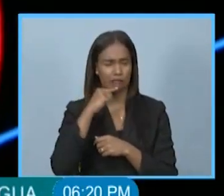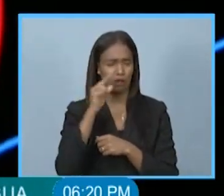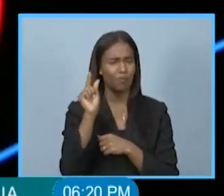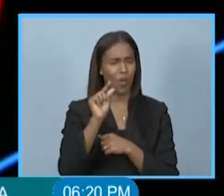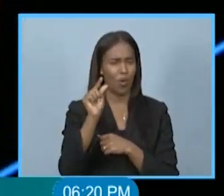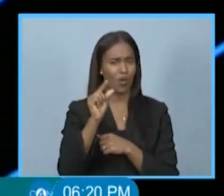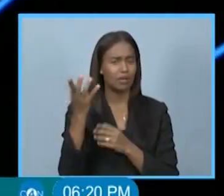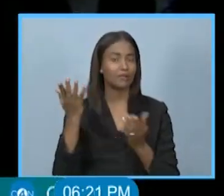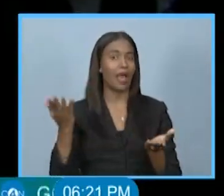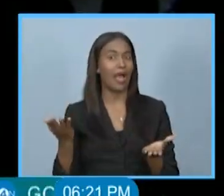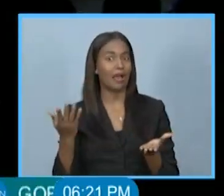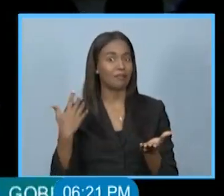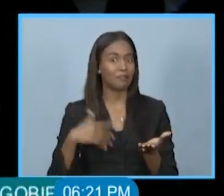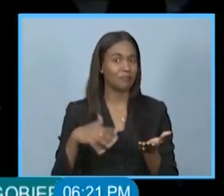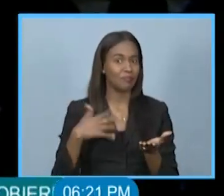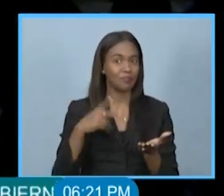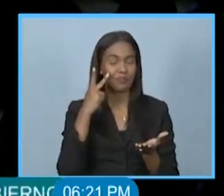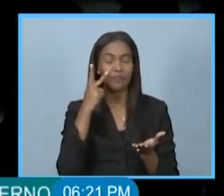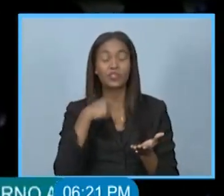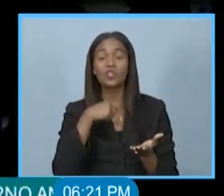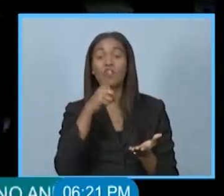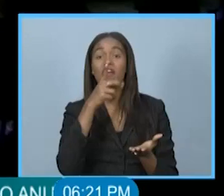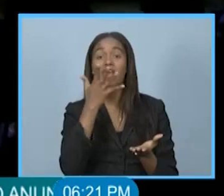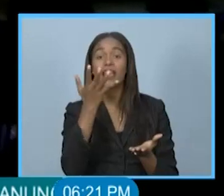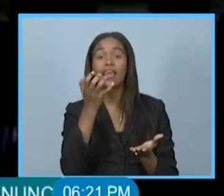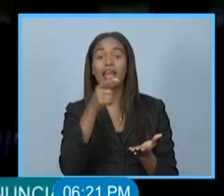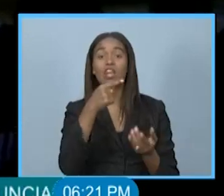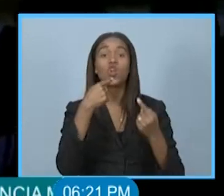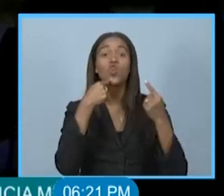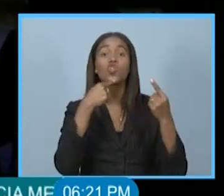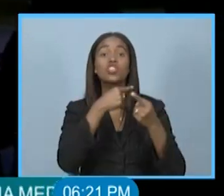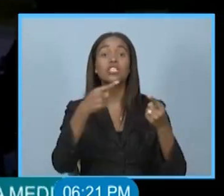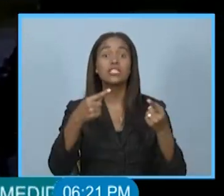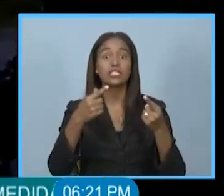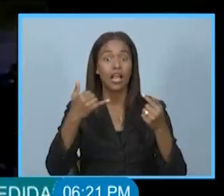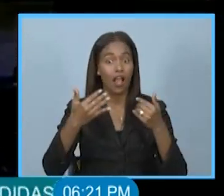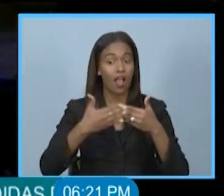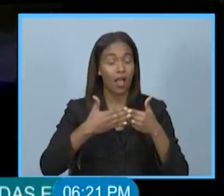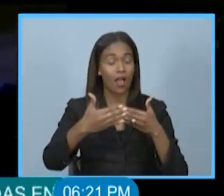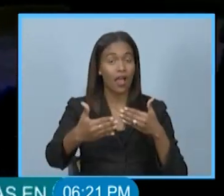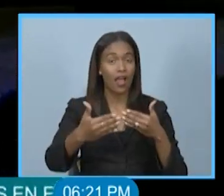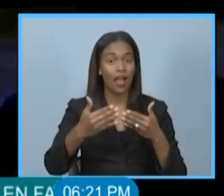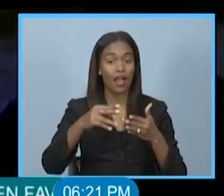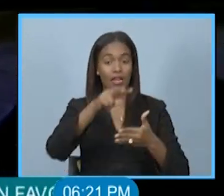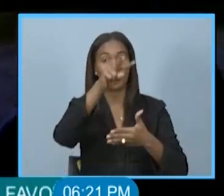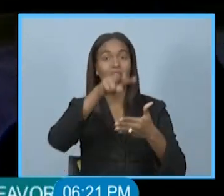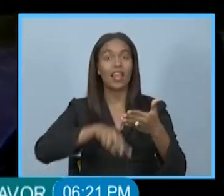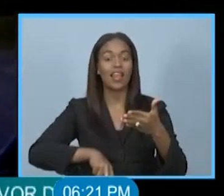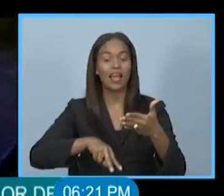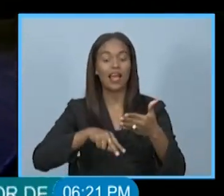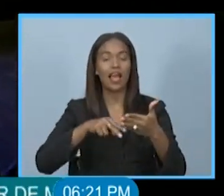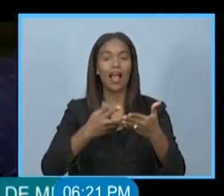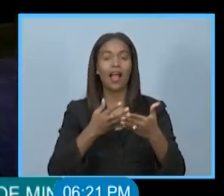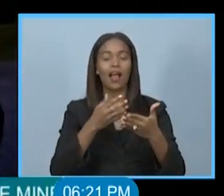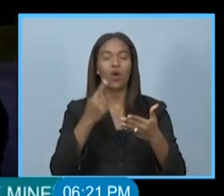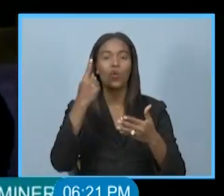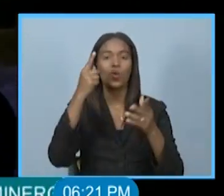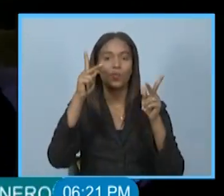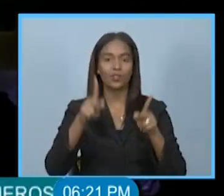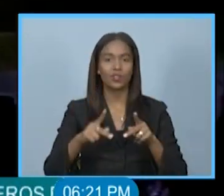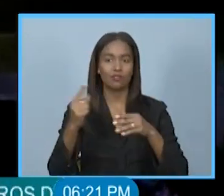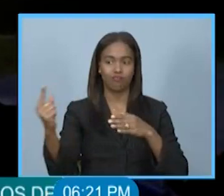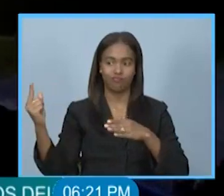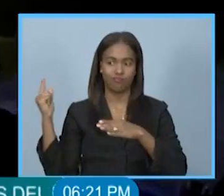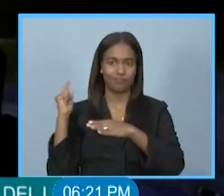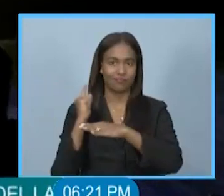pocos bueno bueno quiero que la que la noticia que viene ahora me la lea uno de los chicos que están